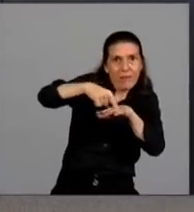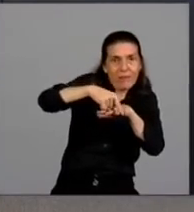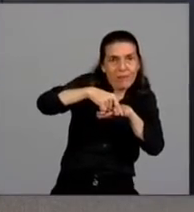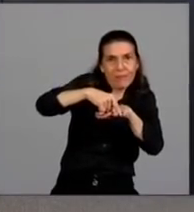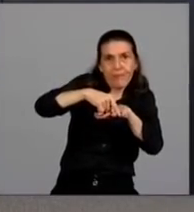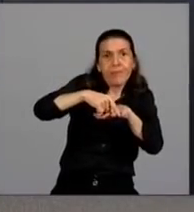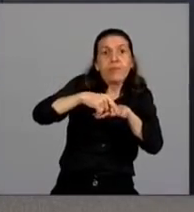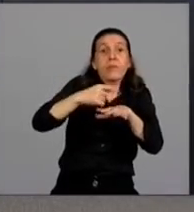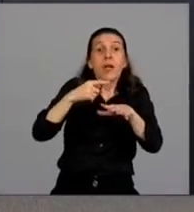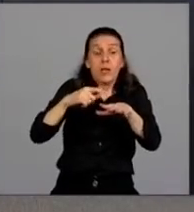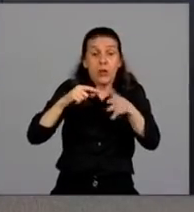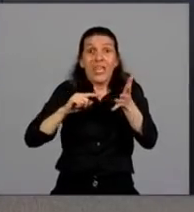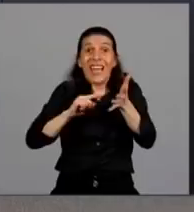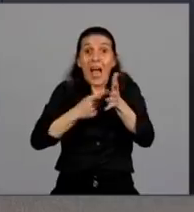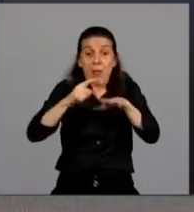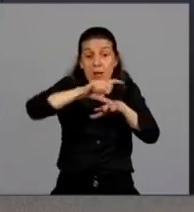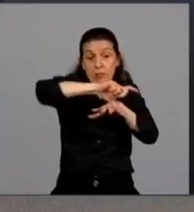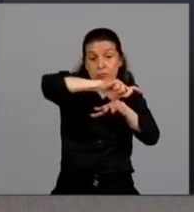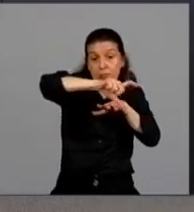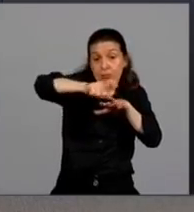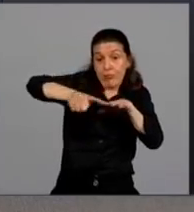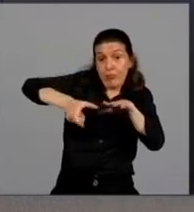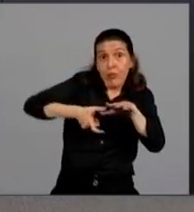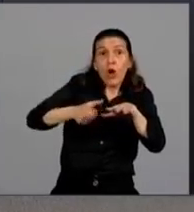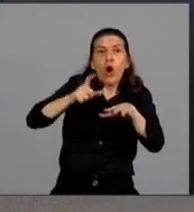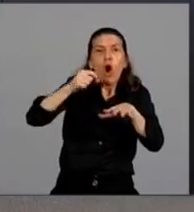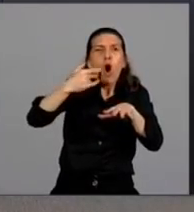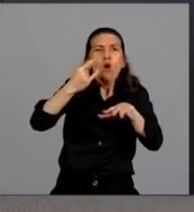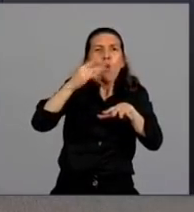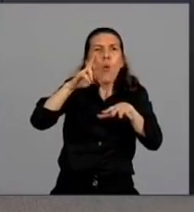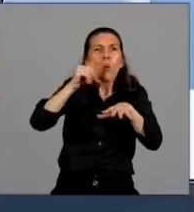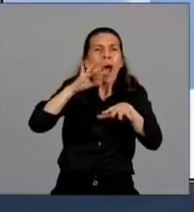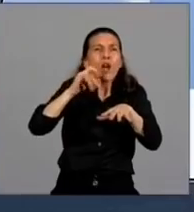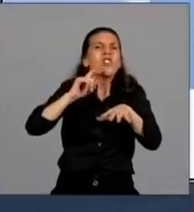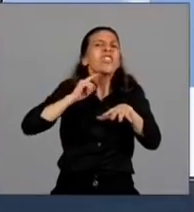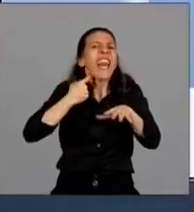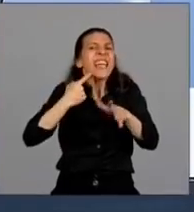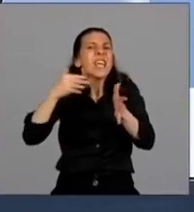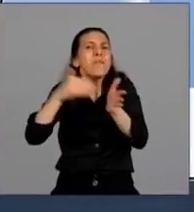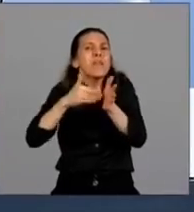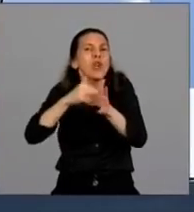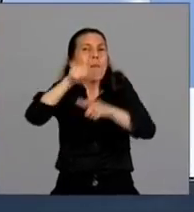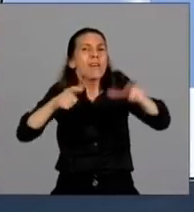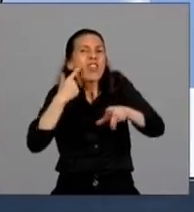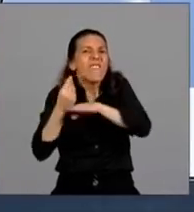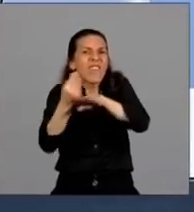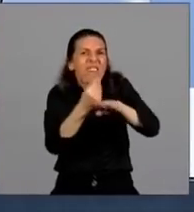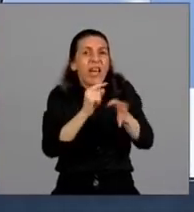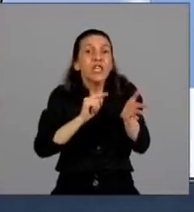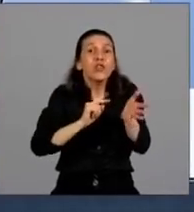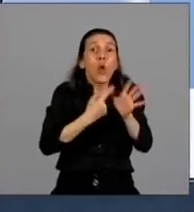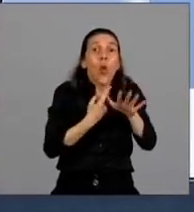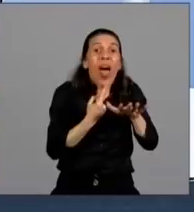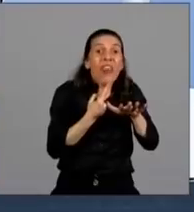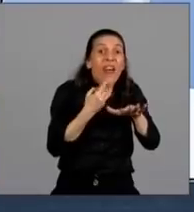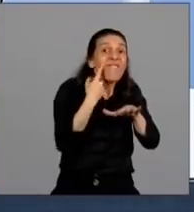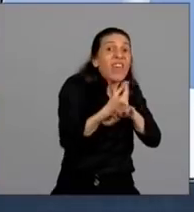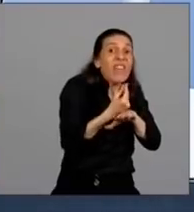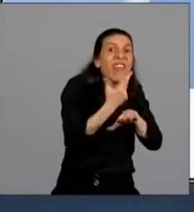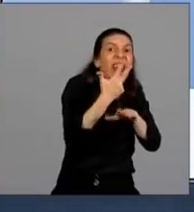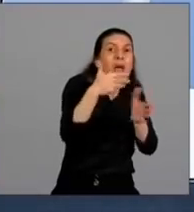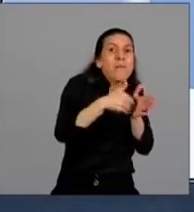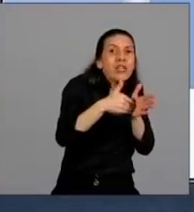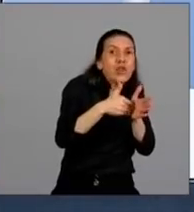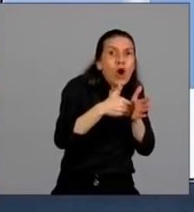El conurbano tiene 13 millones de habitantes. La ciudad de Buenos Aires, 3 millones de habitantes. El interior